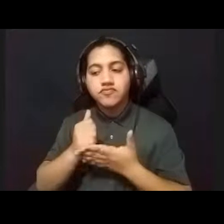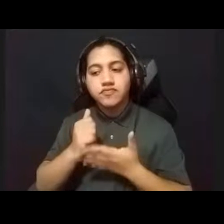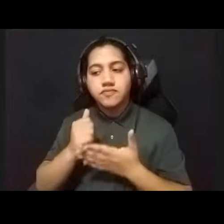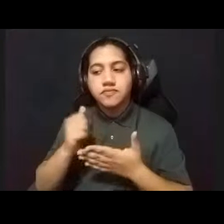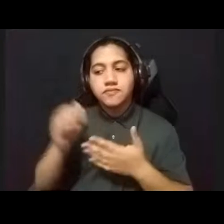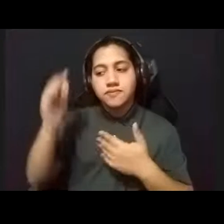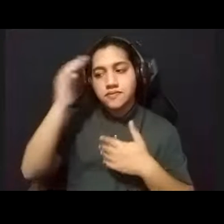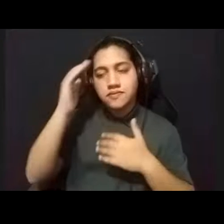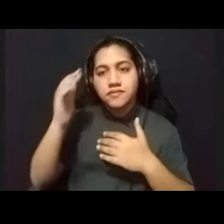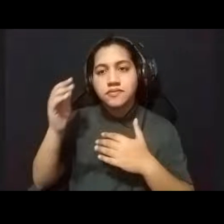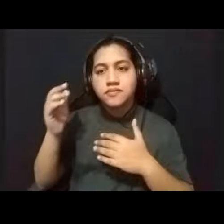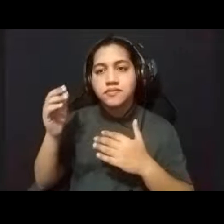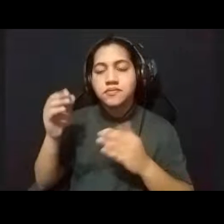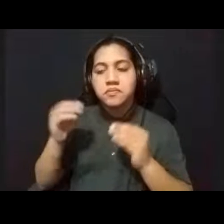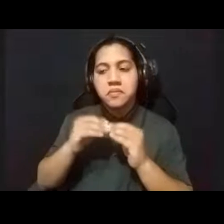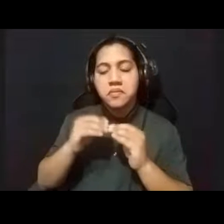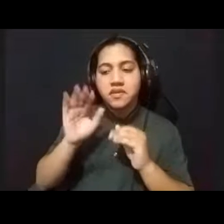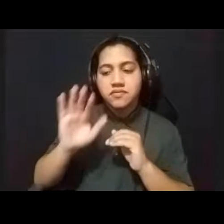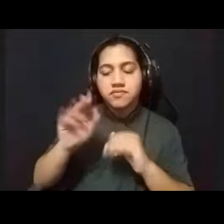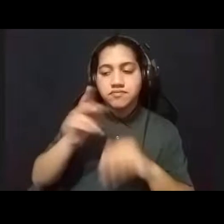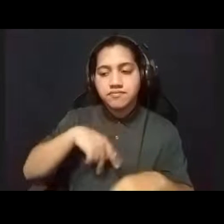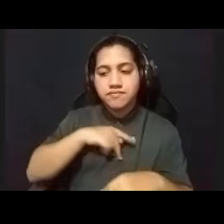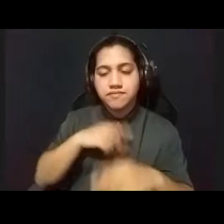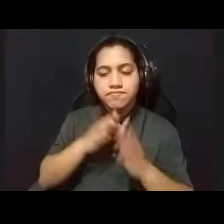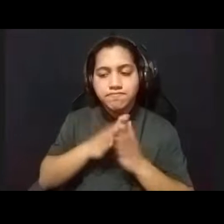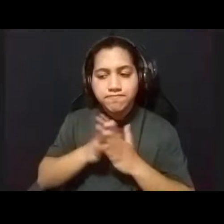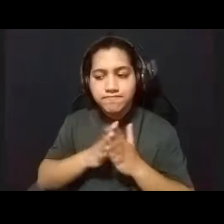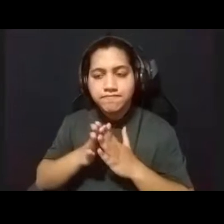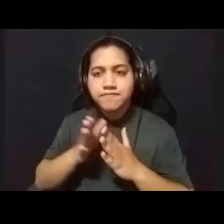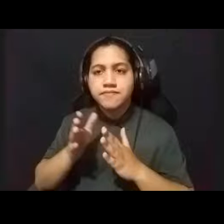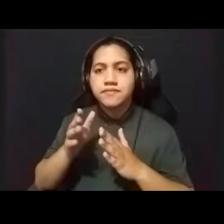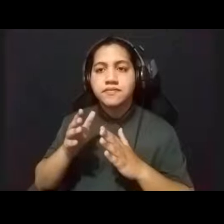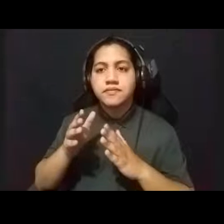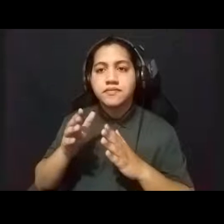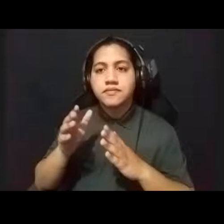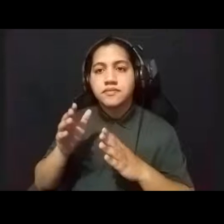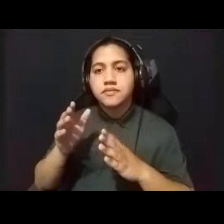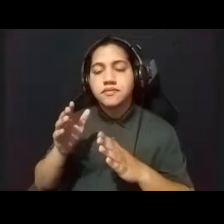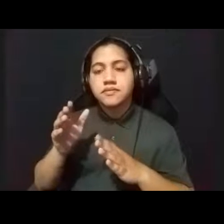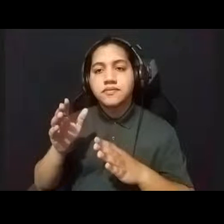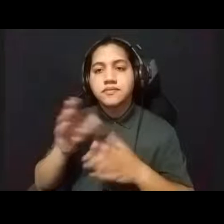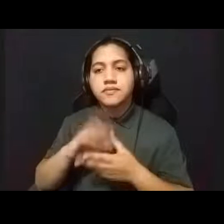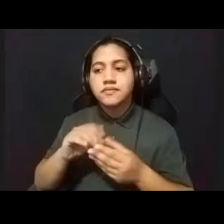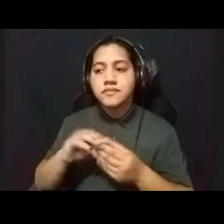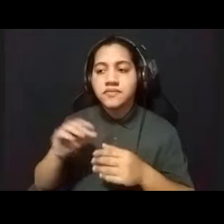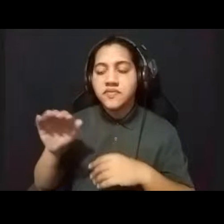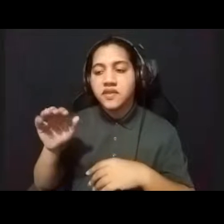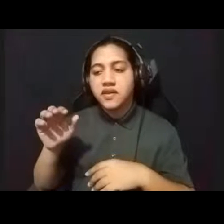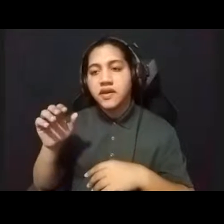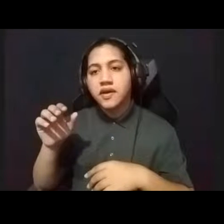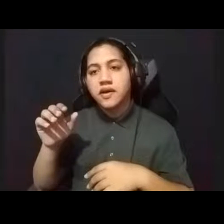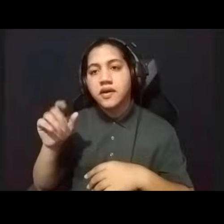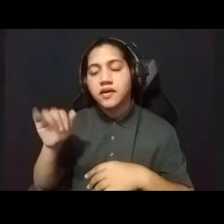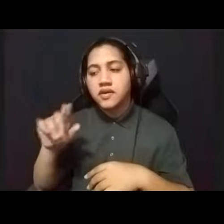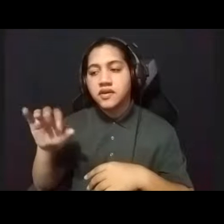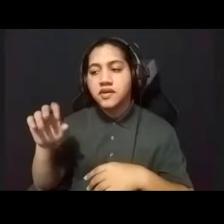conocer muchísimo más este personaje tan interesante. Ángel Hernández Fernández, citando a Espinosa,